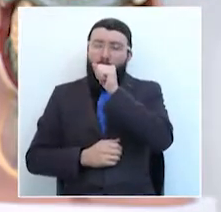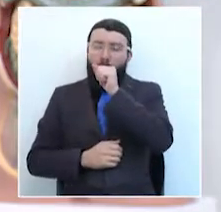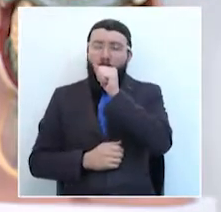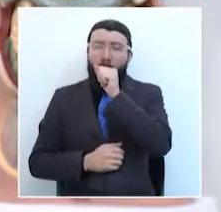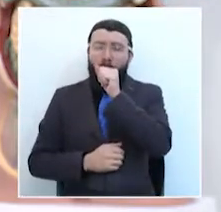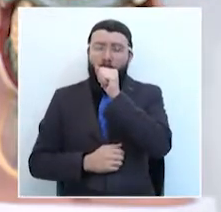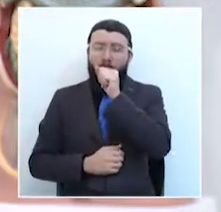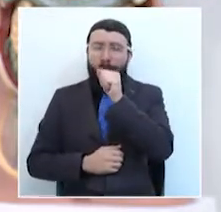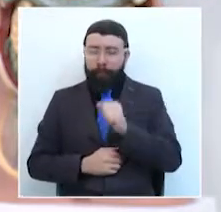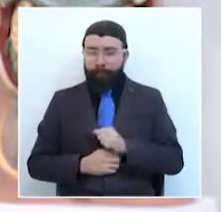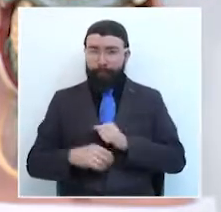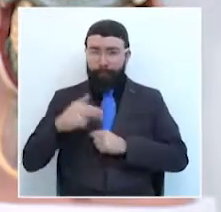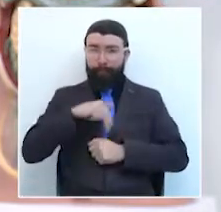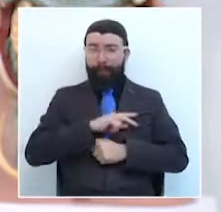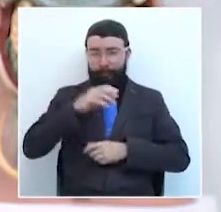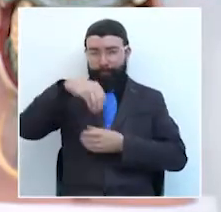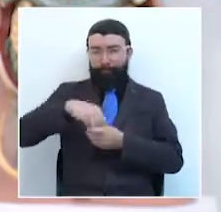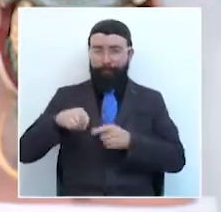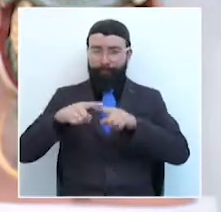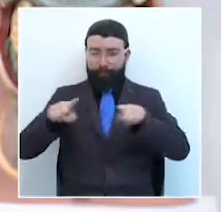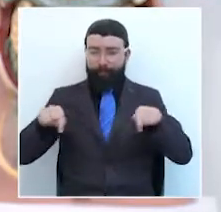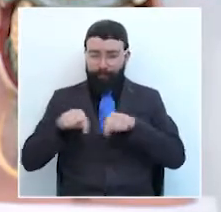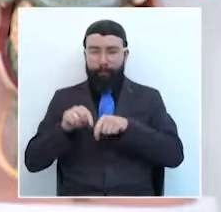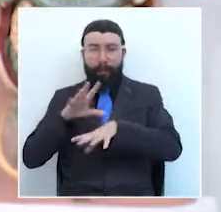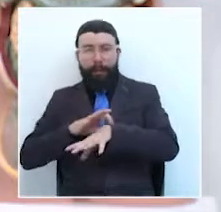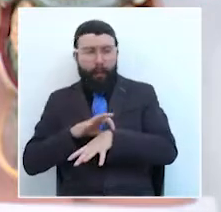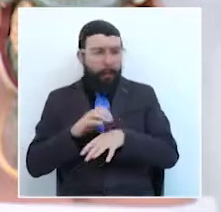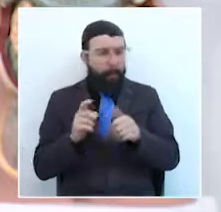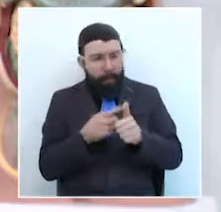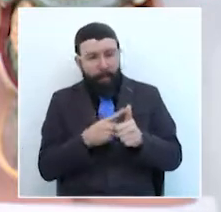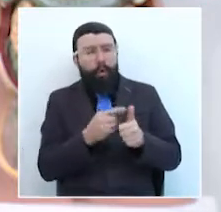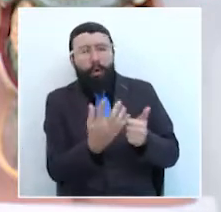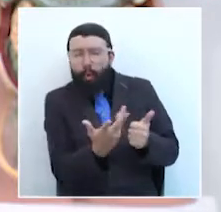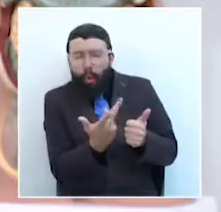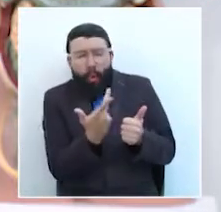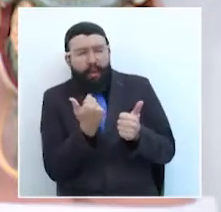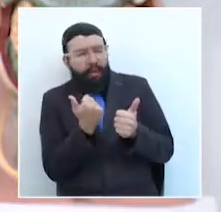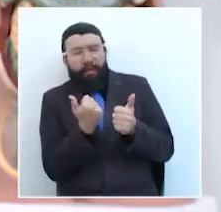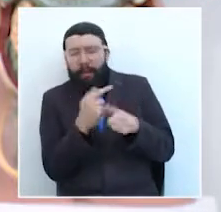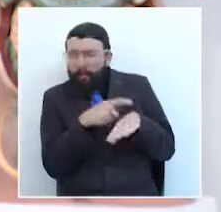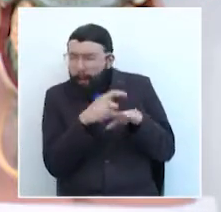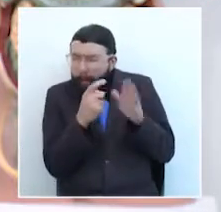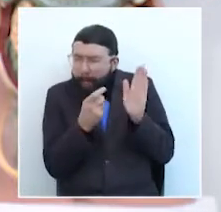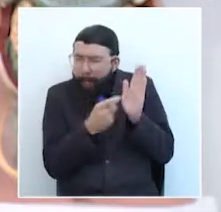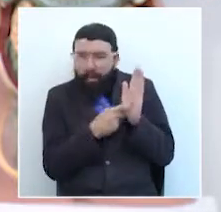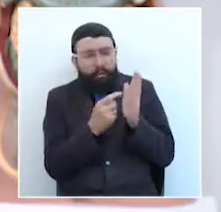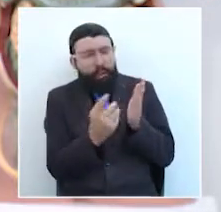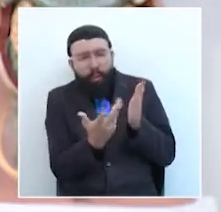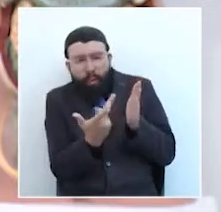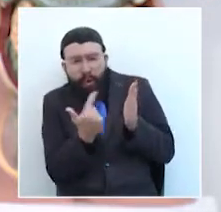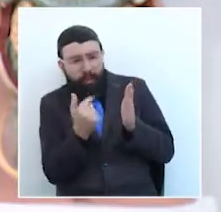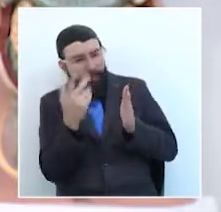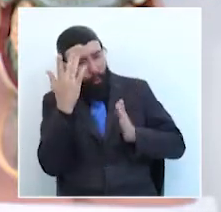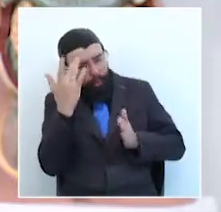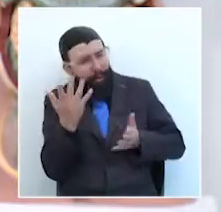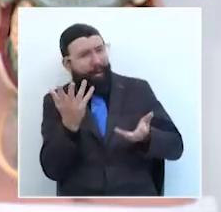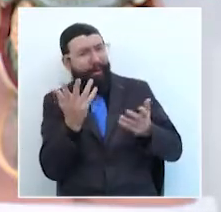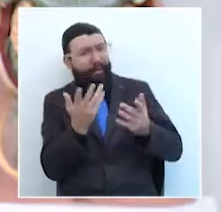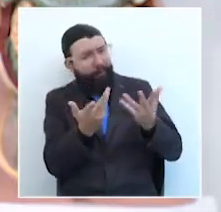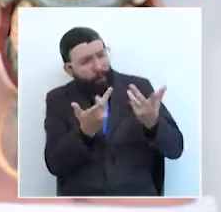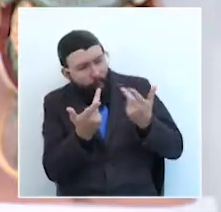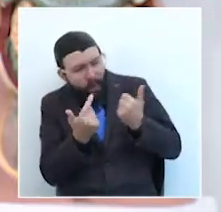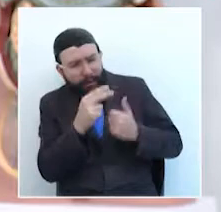manejamos el tema pues primero hacer un muy buen diagnóstico saber cuál fue el desencadenante de esa fobia de dónde surgió